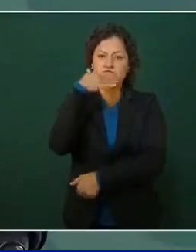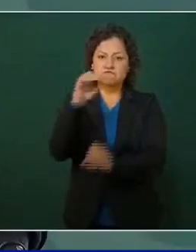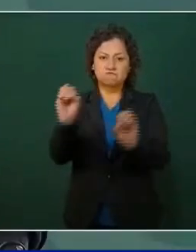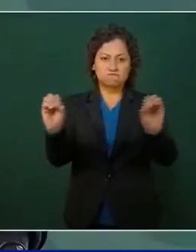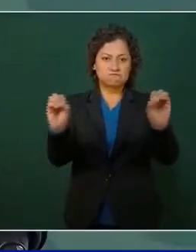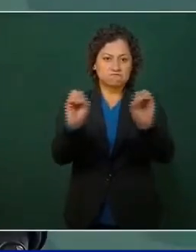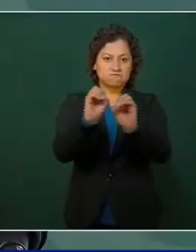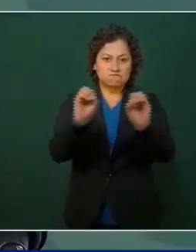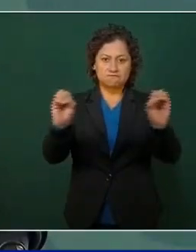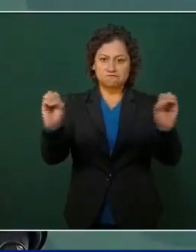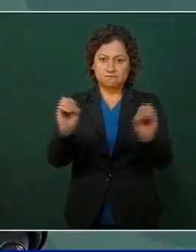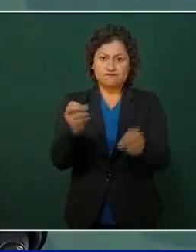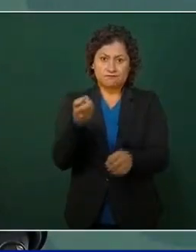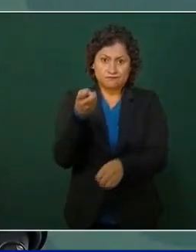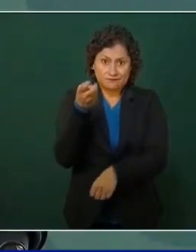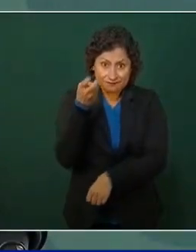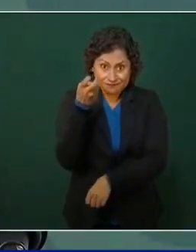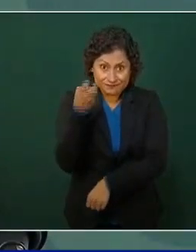clave.